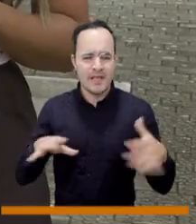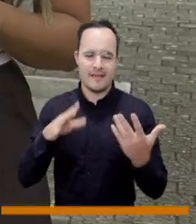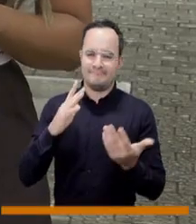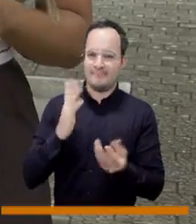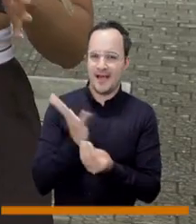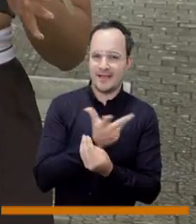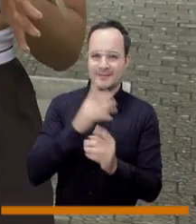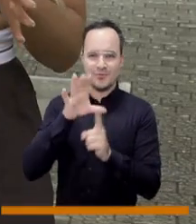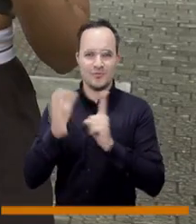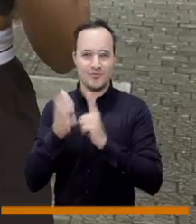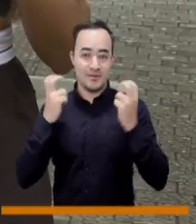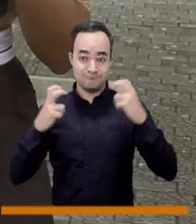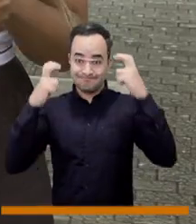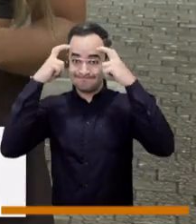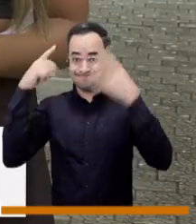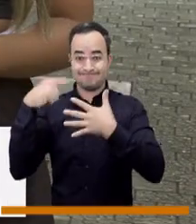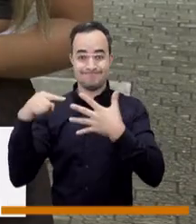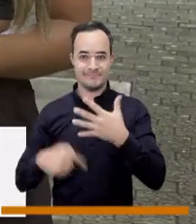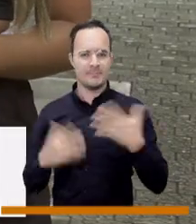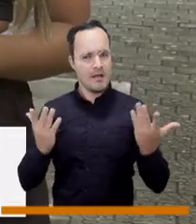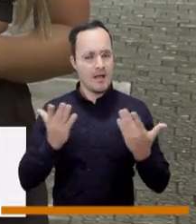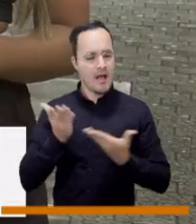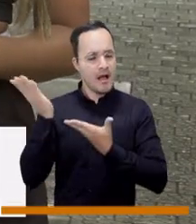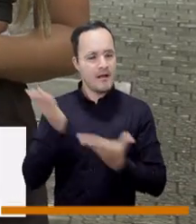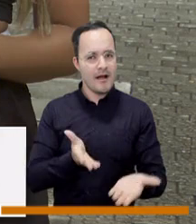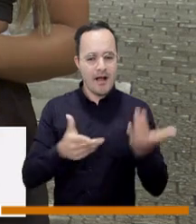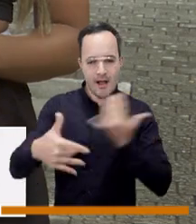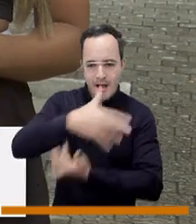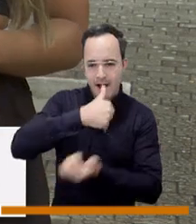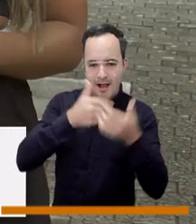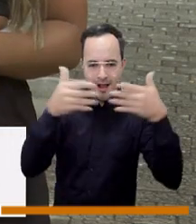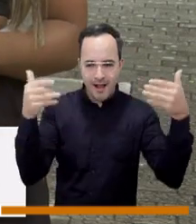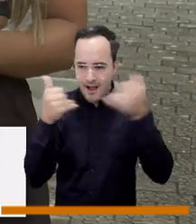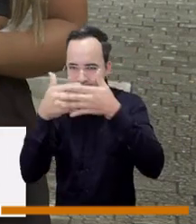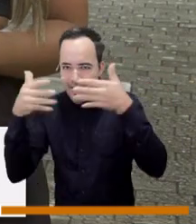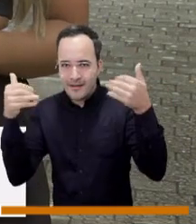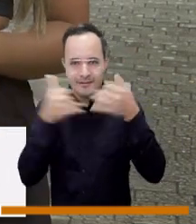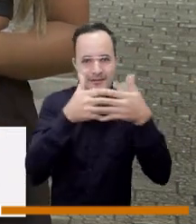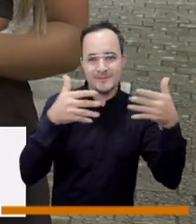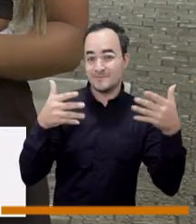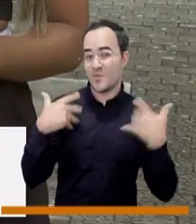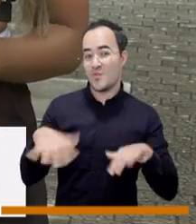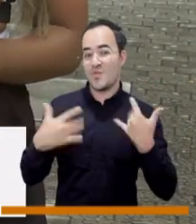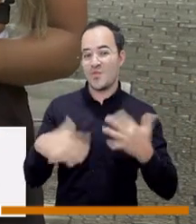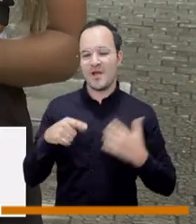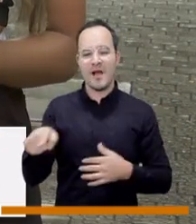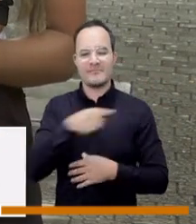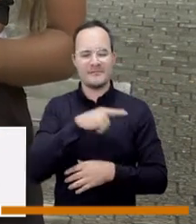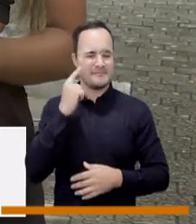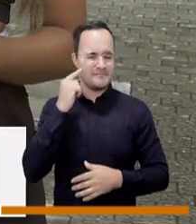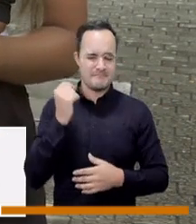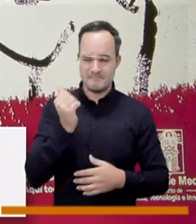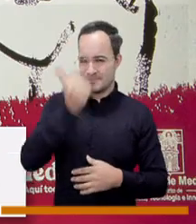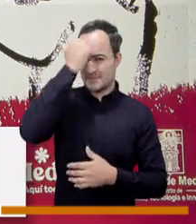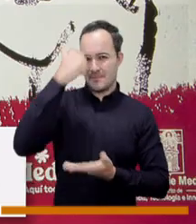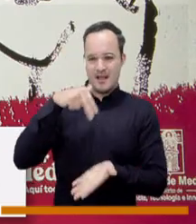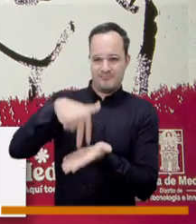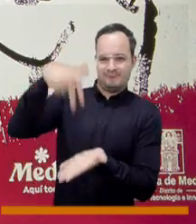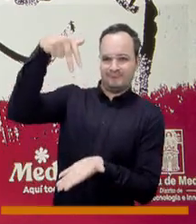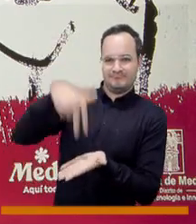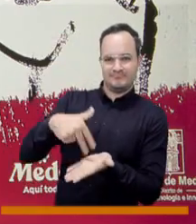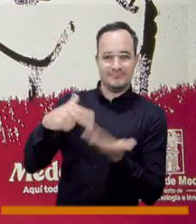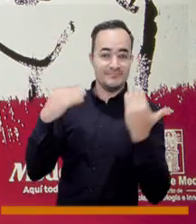conocimiento Este es un verdadero encuentro alrededor de las letras y esta vez la mujer va a ser la protagonista